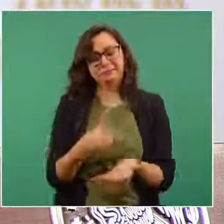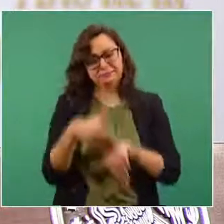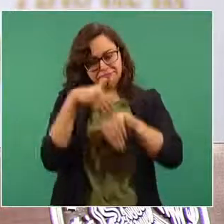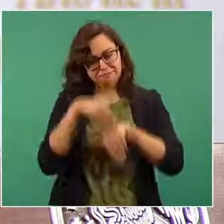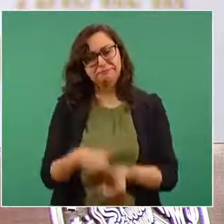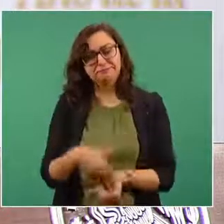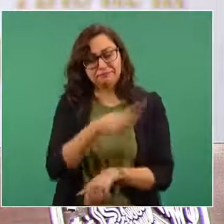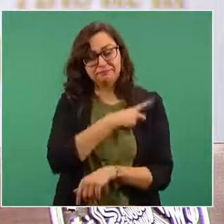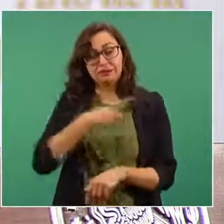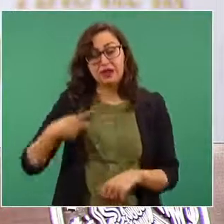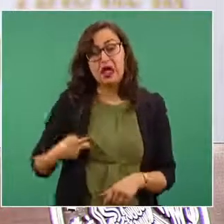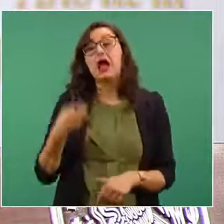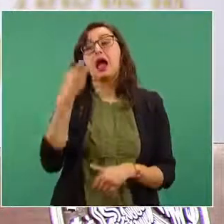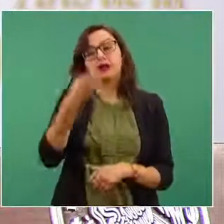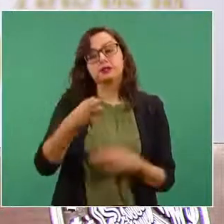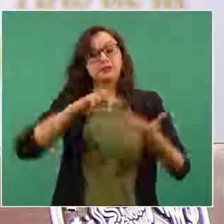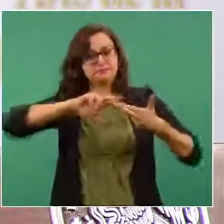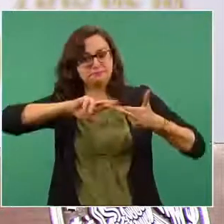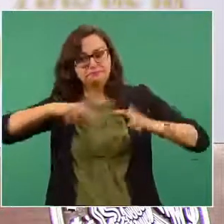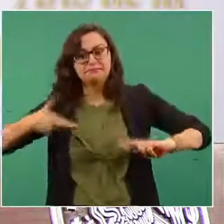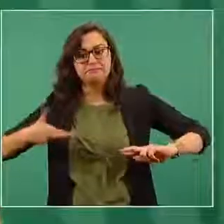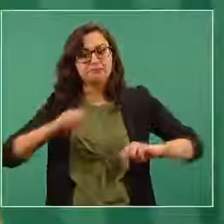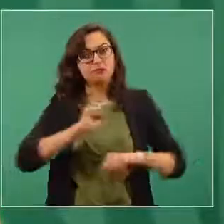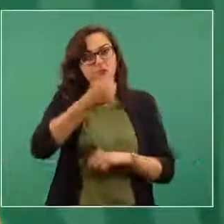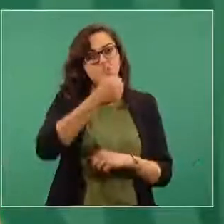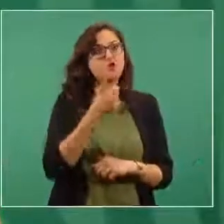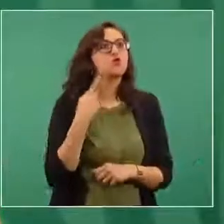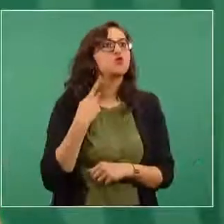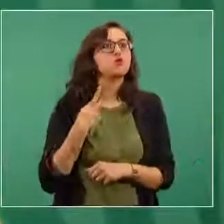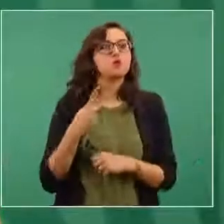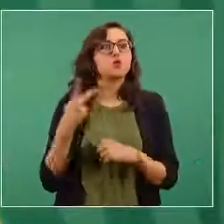relación bilateral. Y lo importante